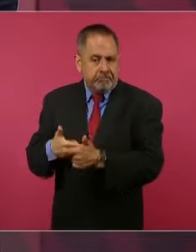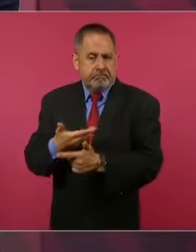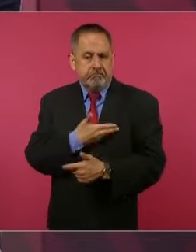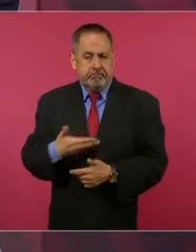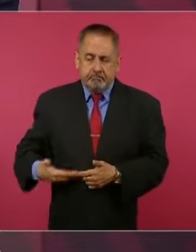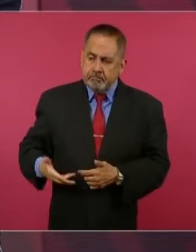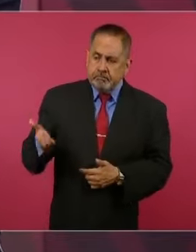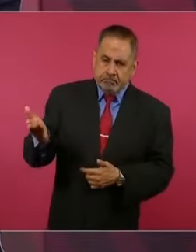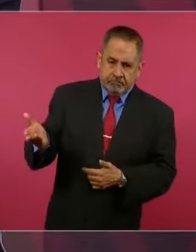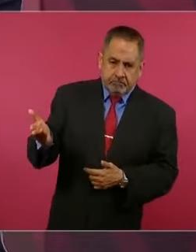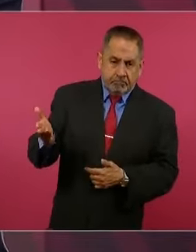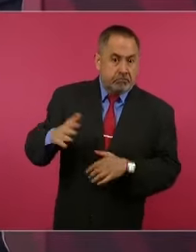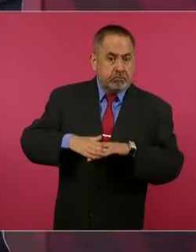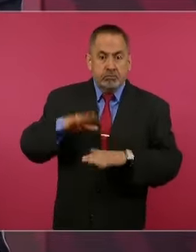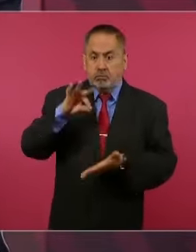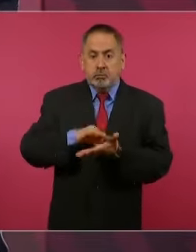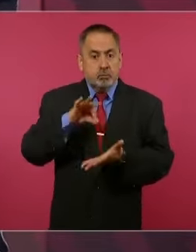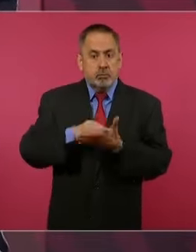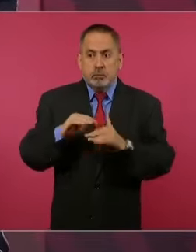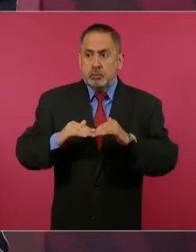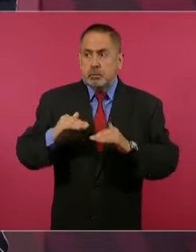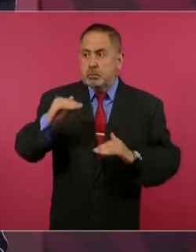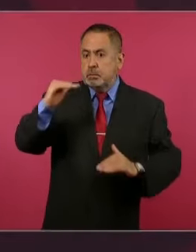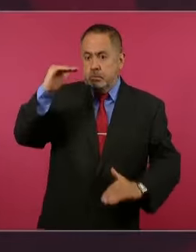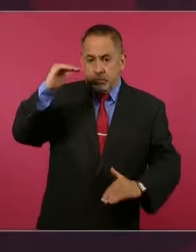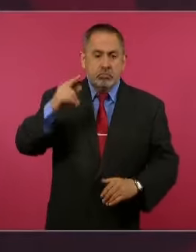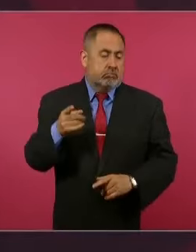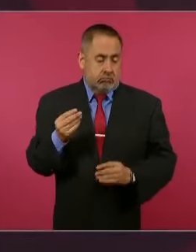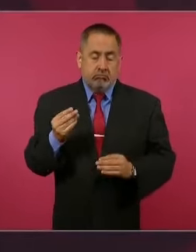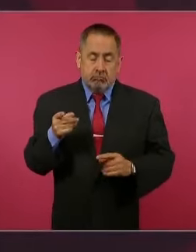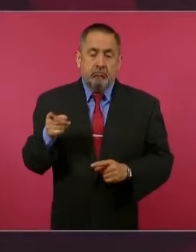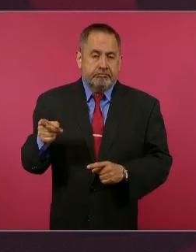con un amplio margen